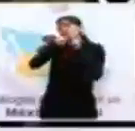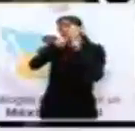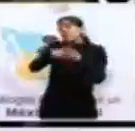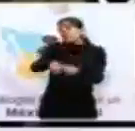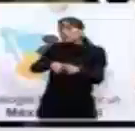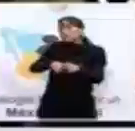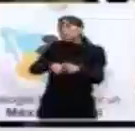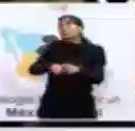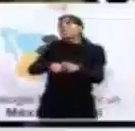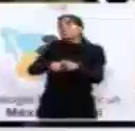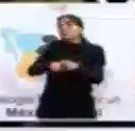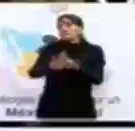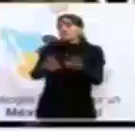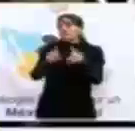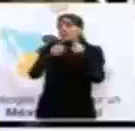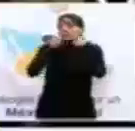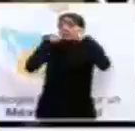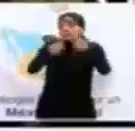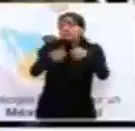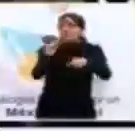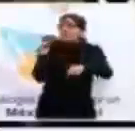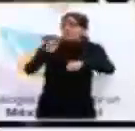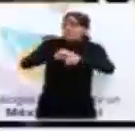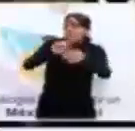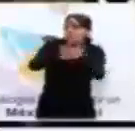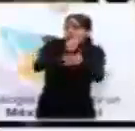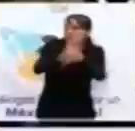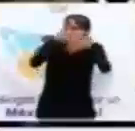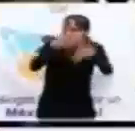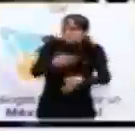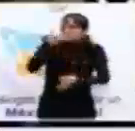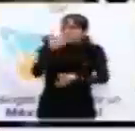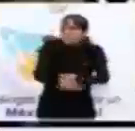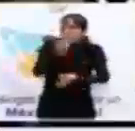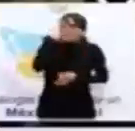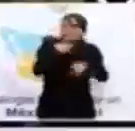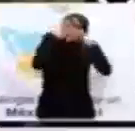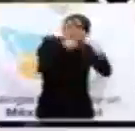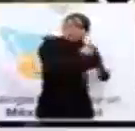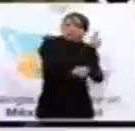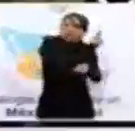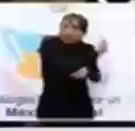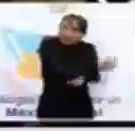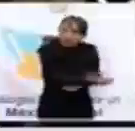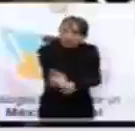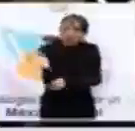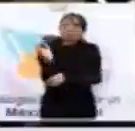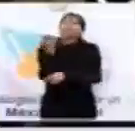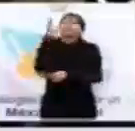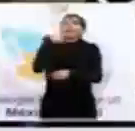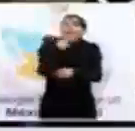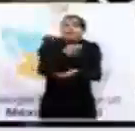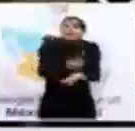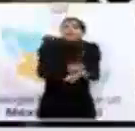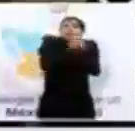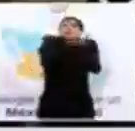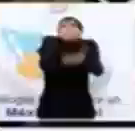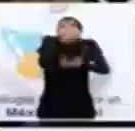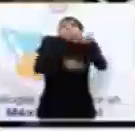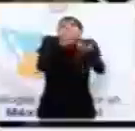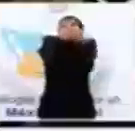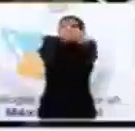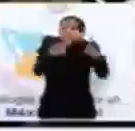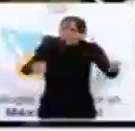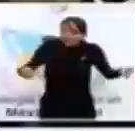política pública para el campo de manera clara, en un cambio de paradigma del modelo de desarrollo, y yo creo que ese es